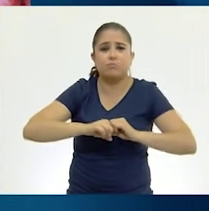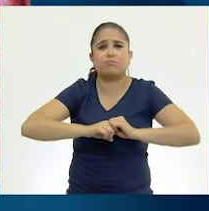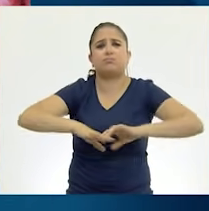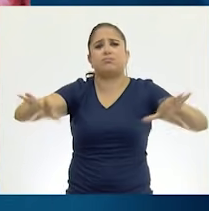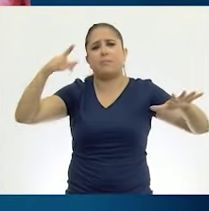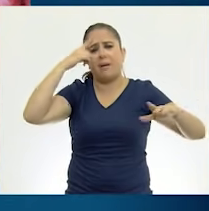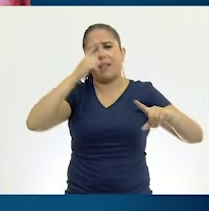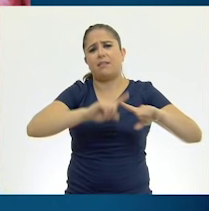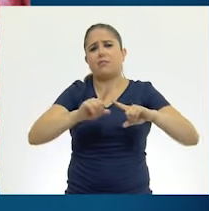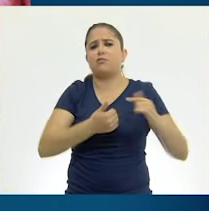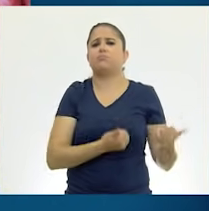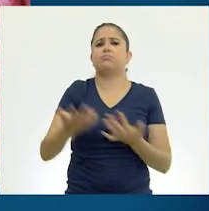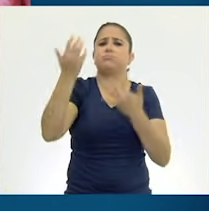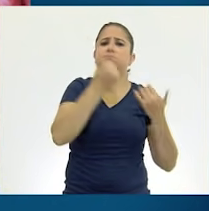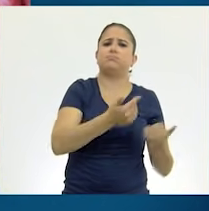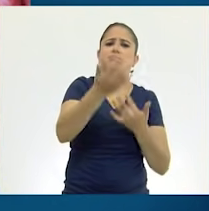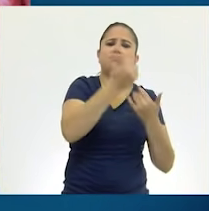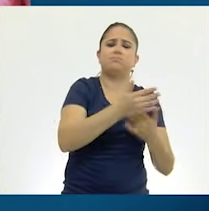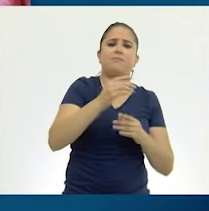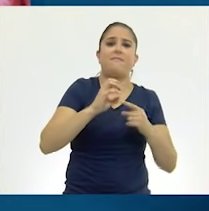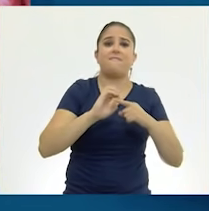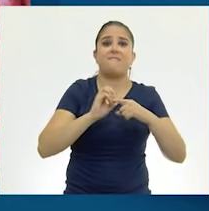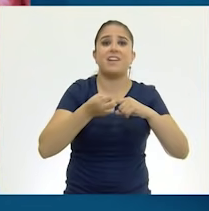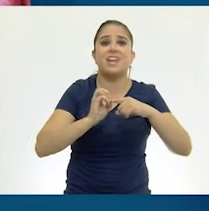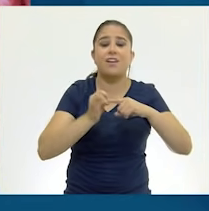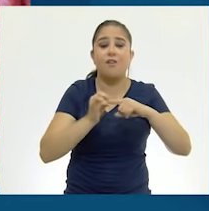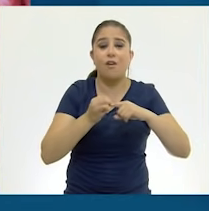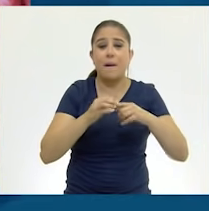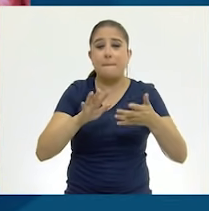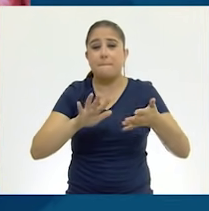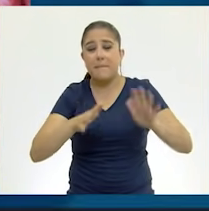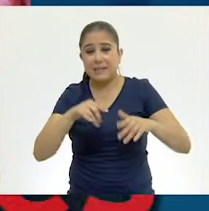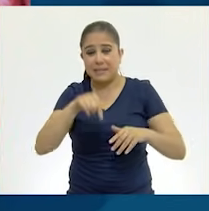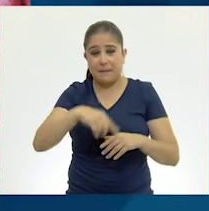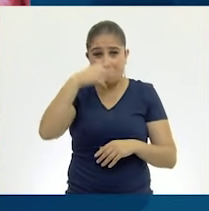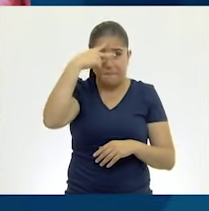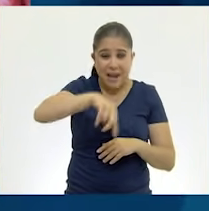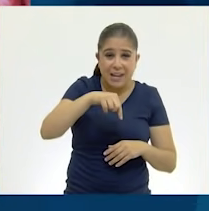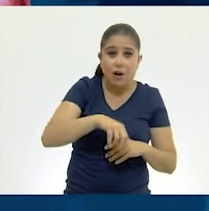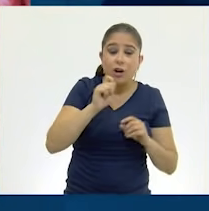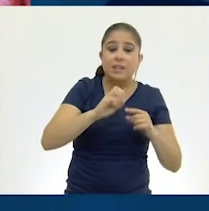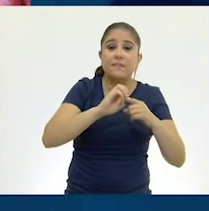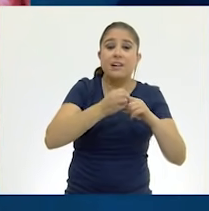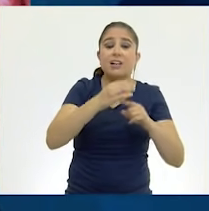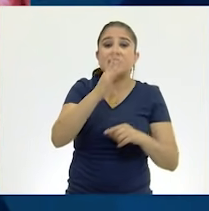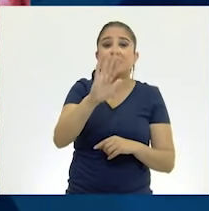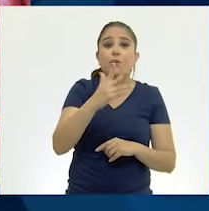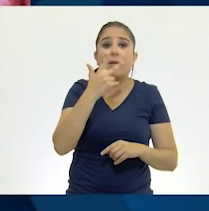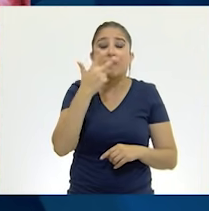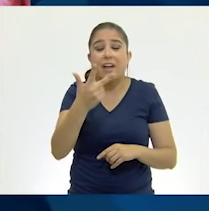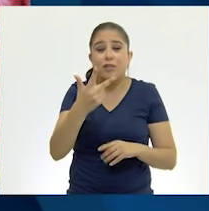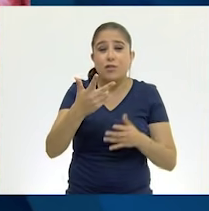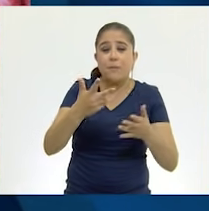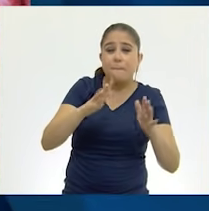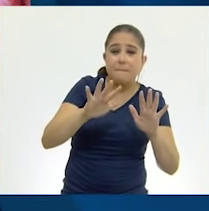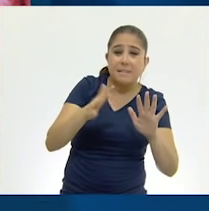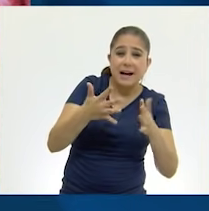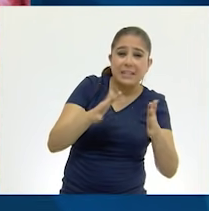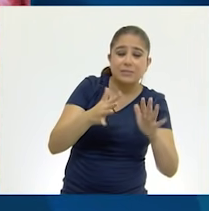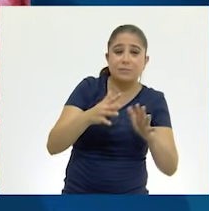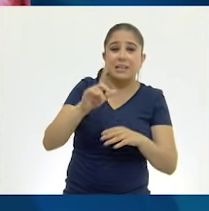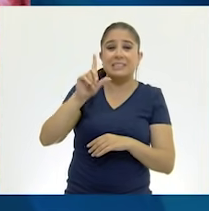de frijoles, ya que en el país contamos con alrededor de 58 de las